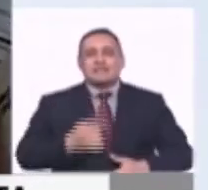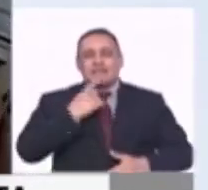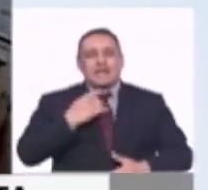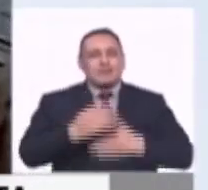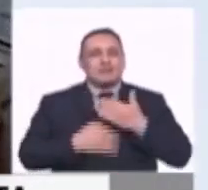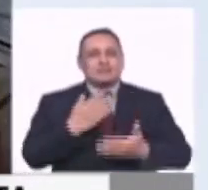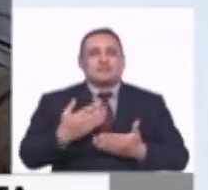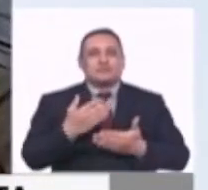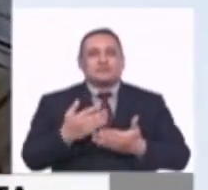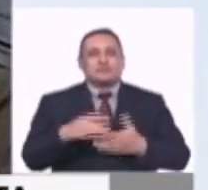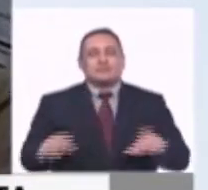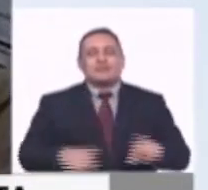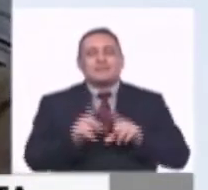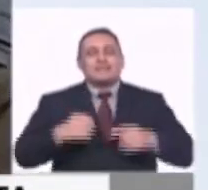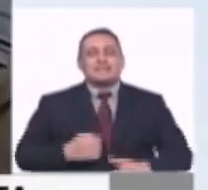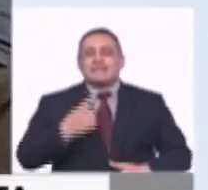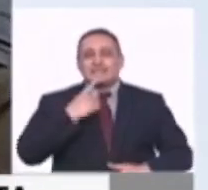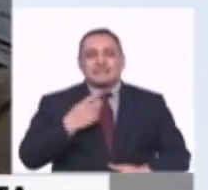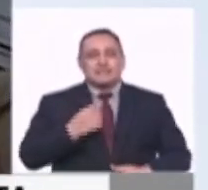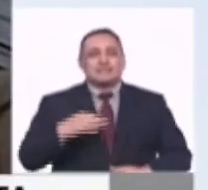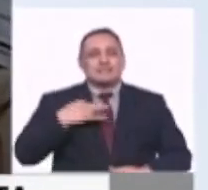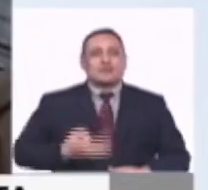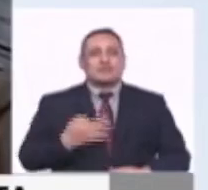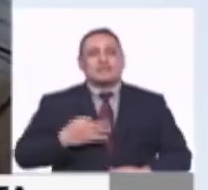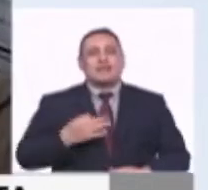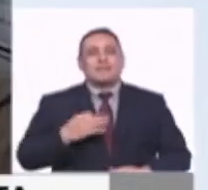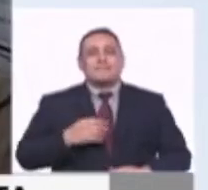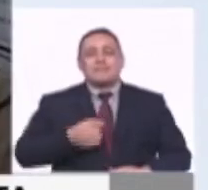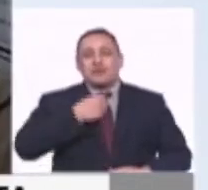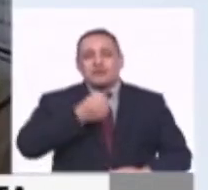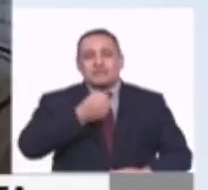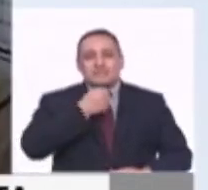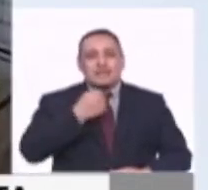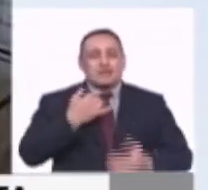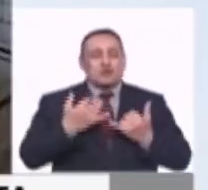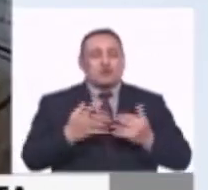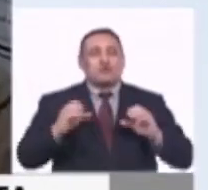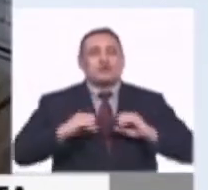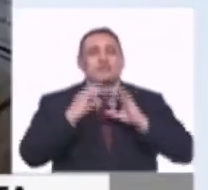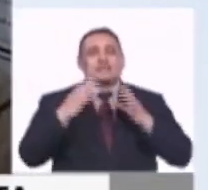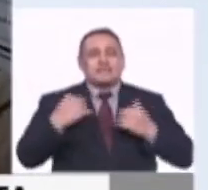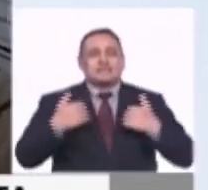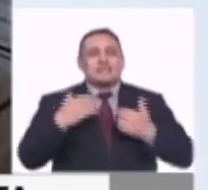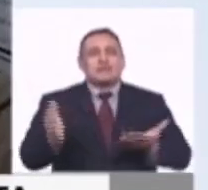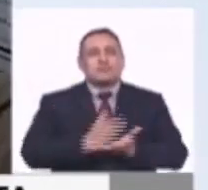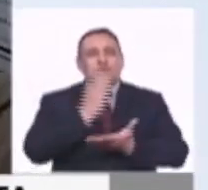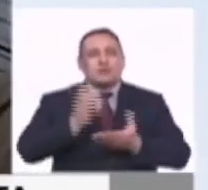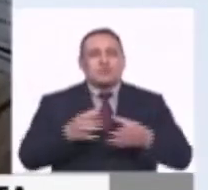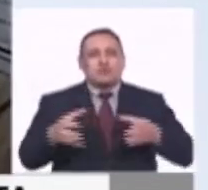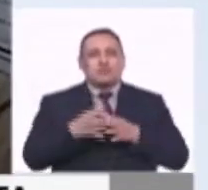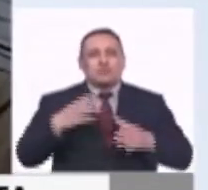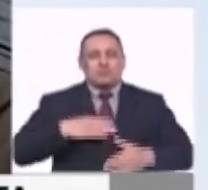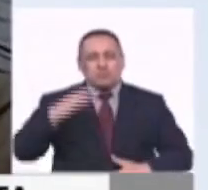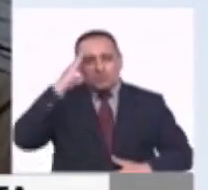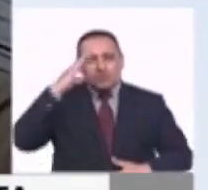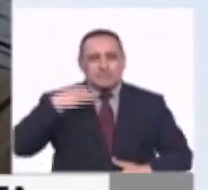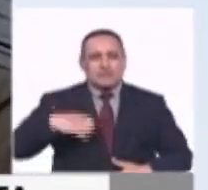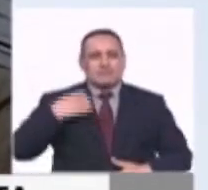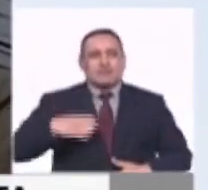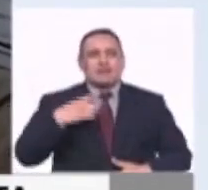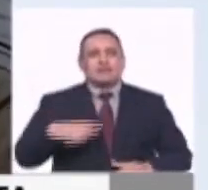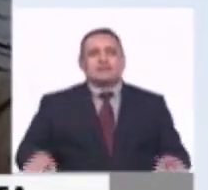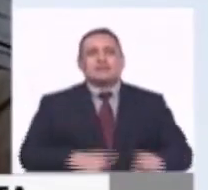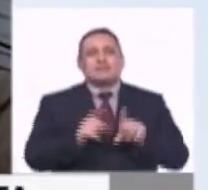pasando. Decirles, señor periodista, de que hoy en día tienen problemas con la municipalidad, con los permisos en cuanto a